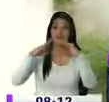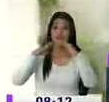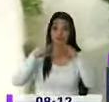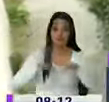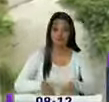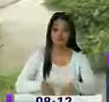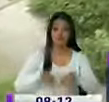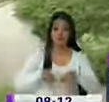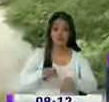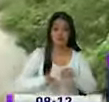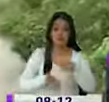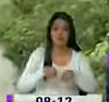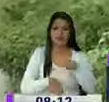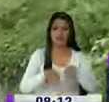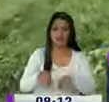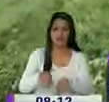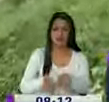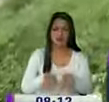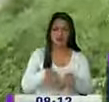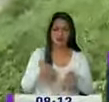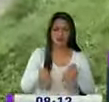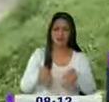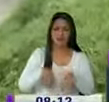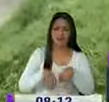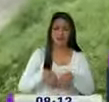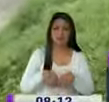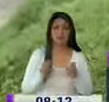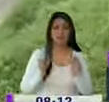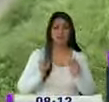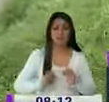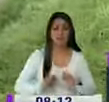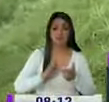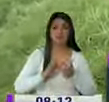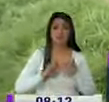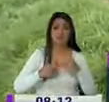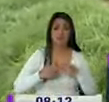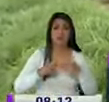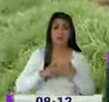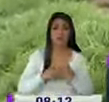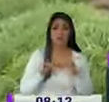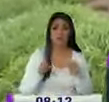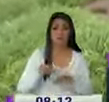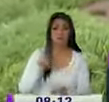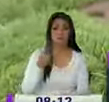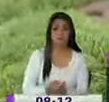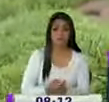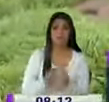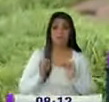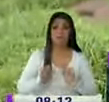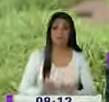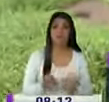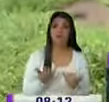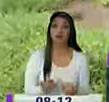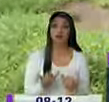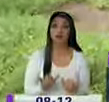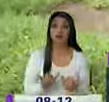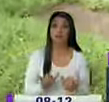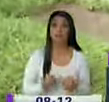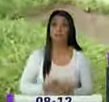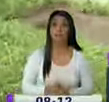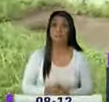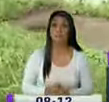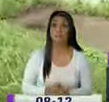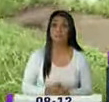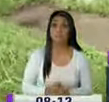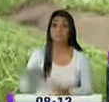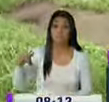está bastante dañado y obviamente eso inclusive puede generar múltiples accidentes para la ciudadanía que en este momento está